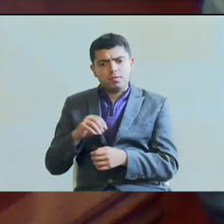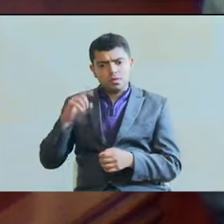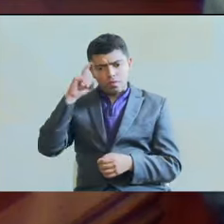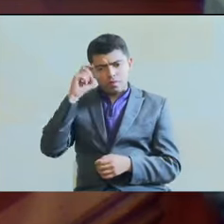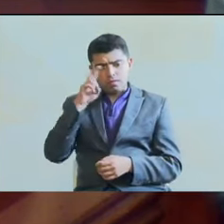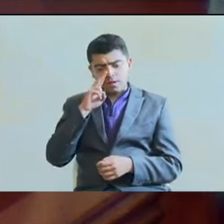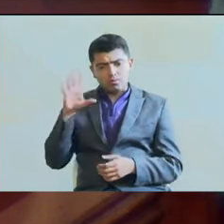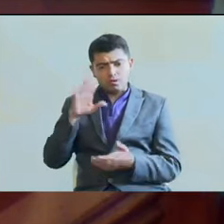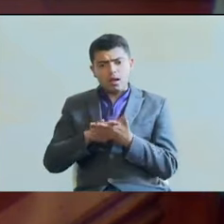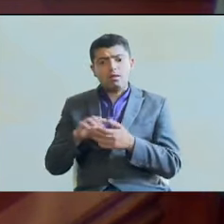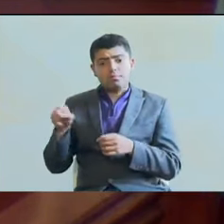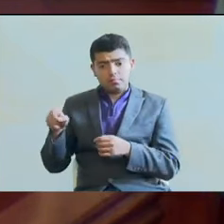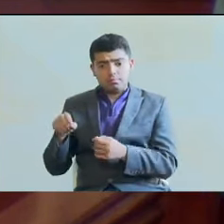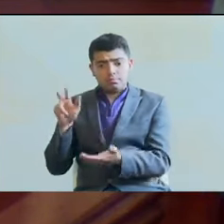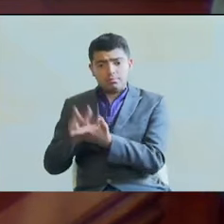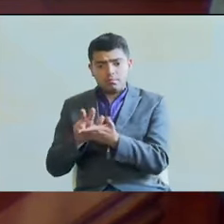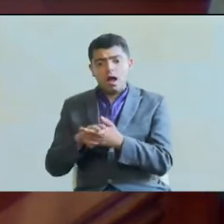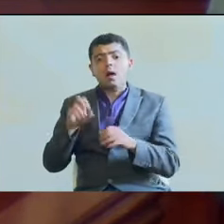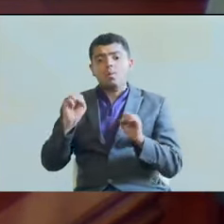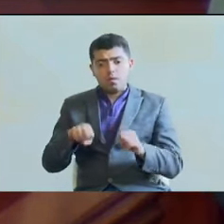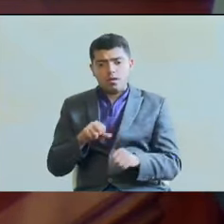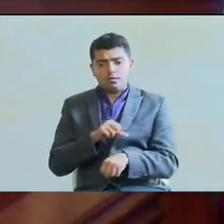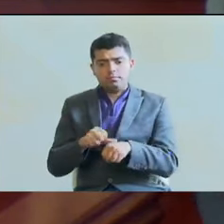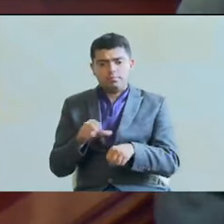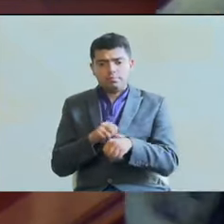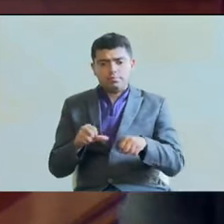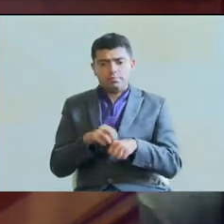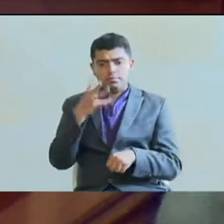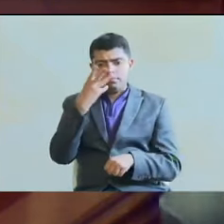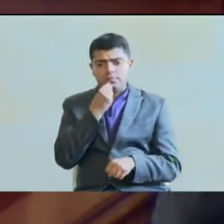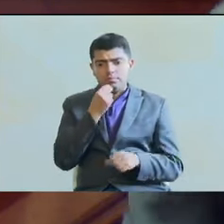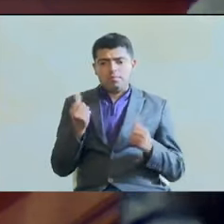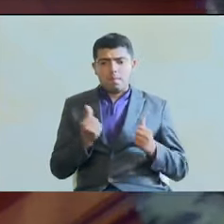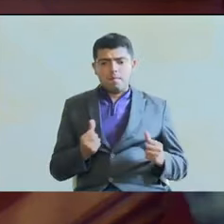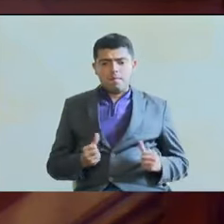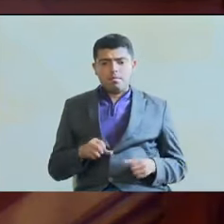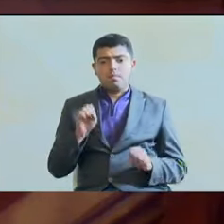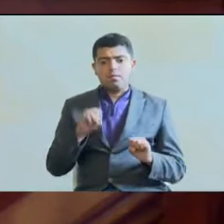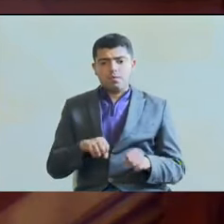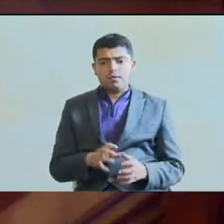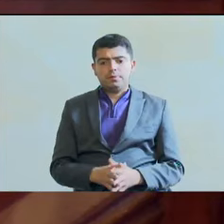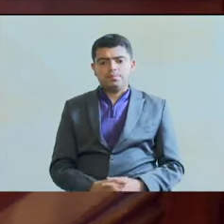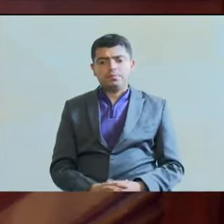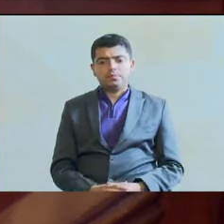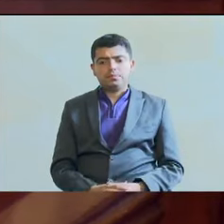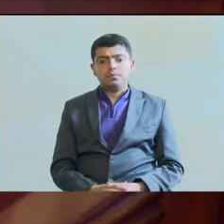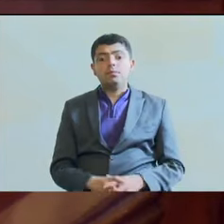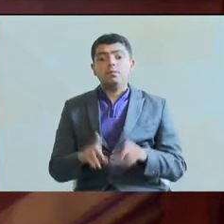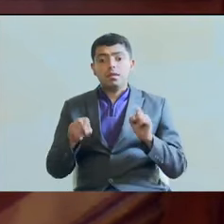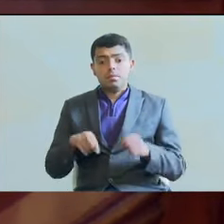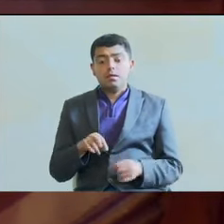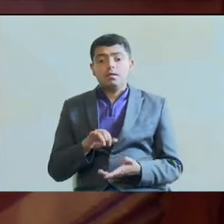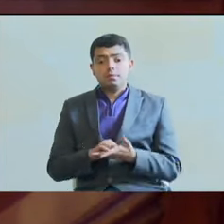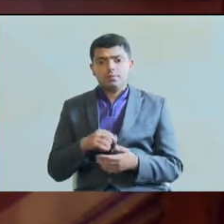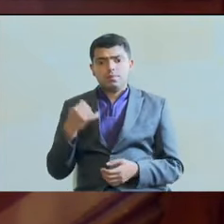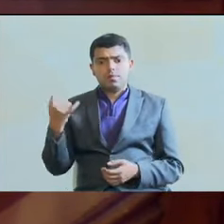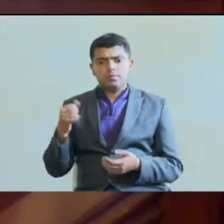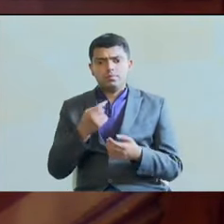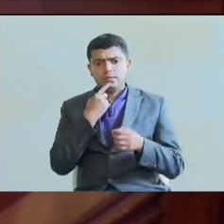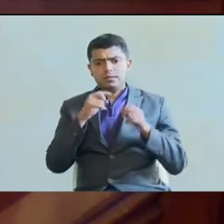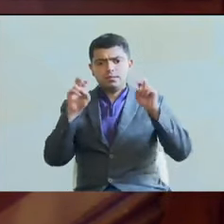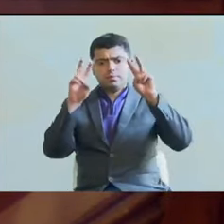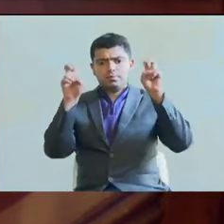procedimientos estéticos ahora bien está dicho en el título Esto es para